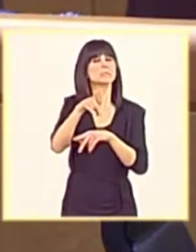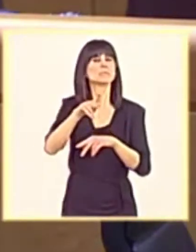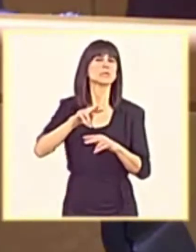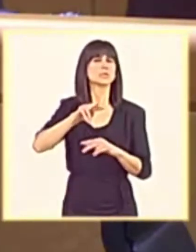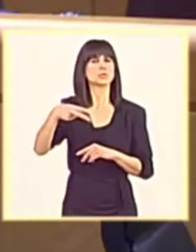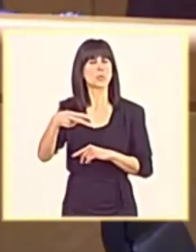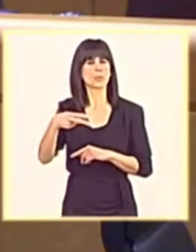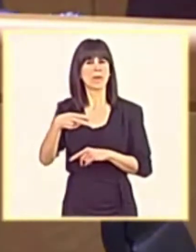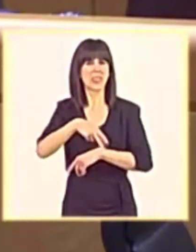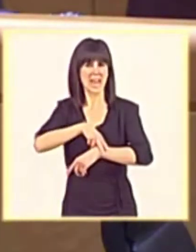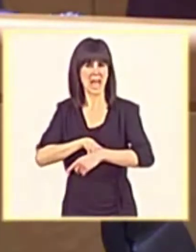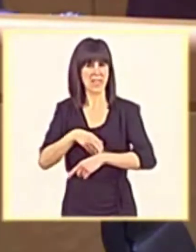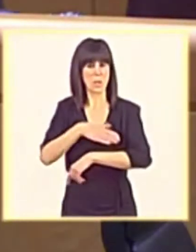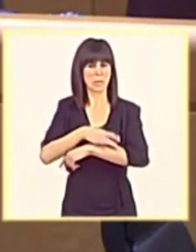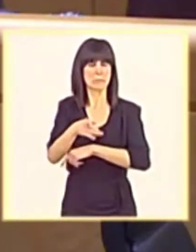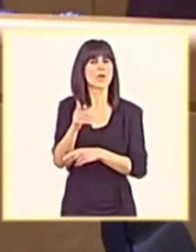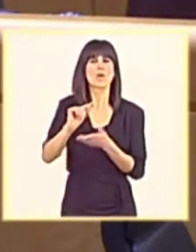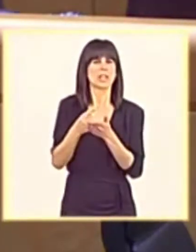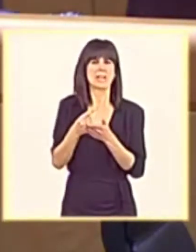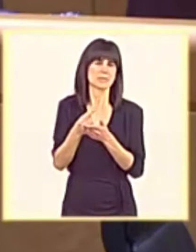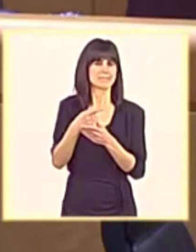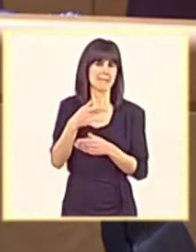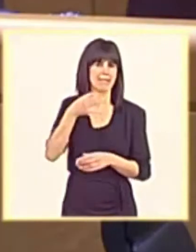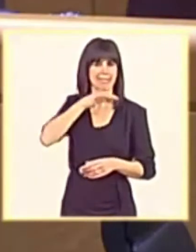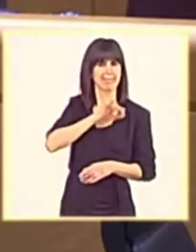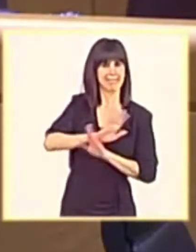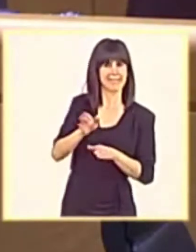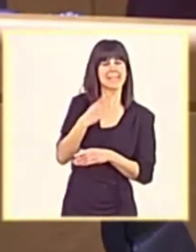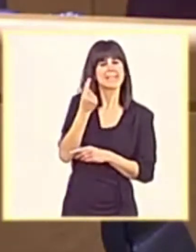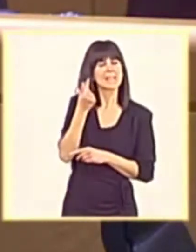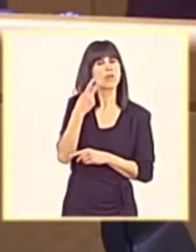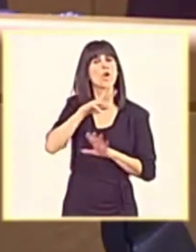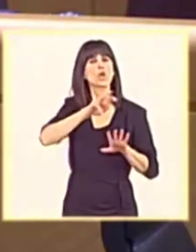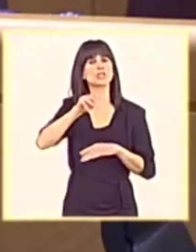Gobierno, rescindió el contrato por un importe de 800.000 euros.